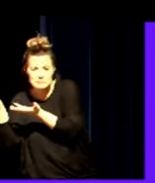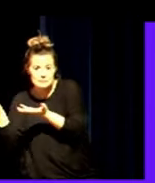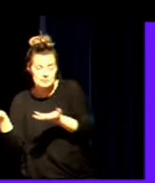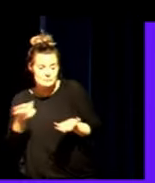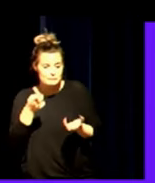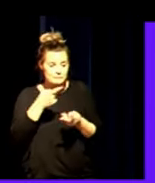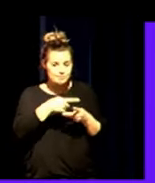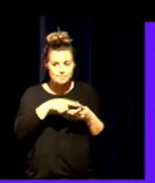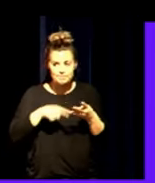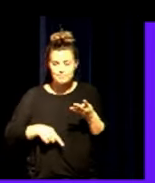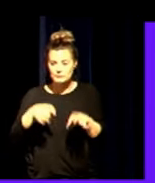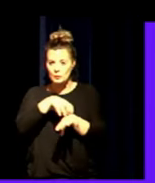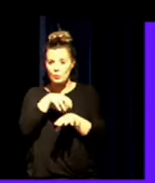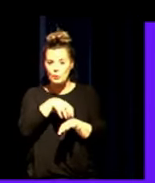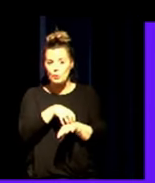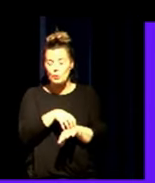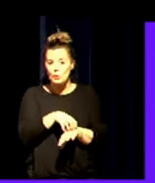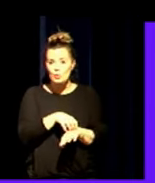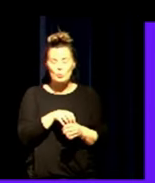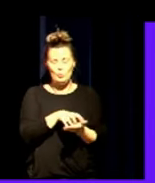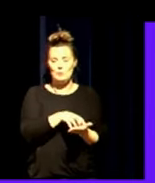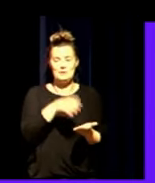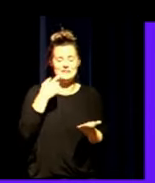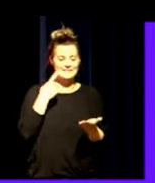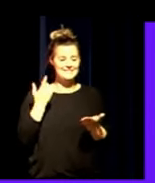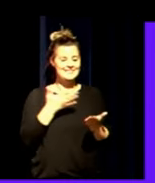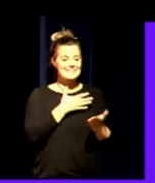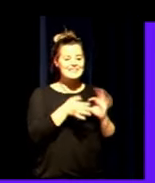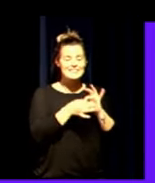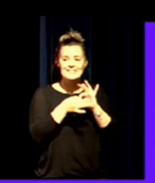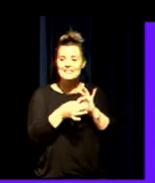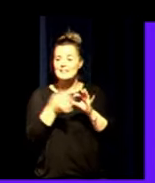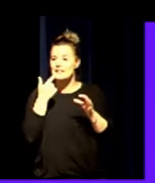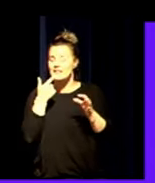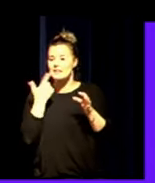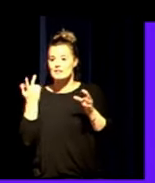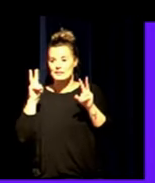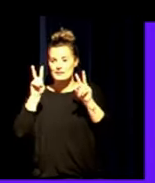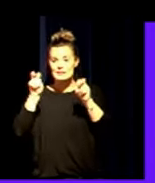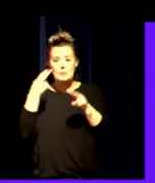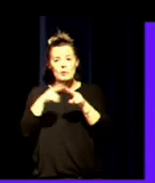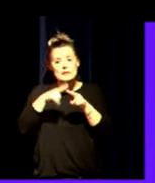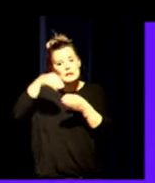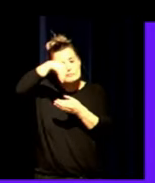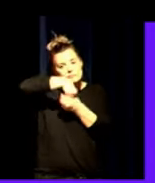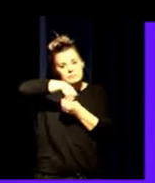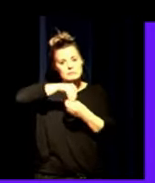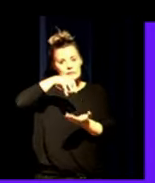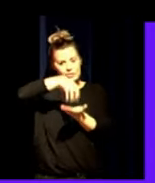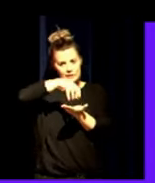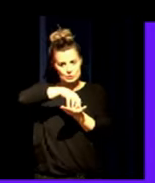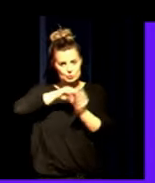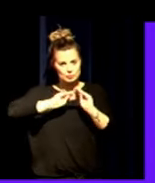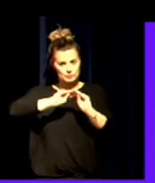Este tipo de cuestiones tienen que ver con decisiones de política educativa del propio centro. Por lo tanto,